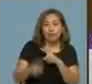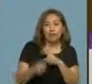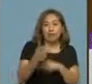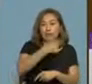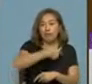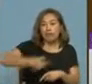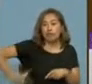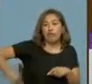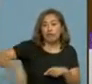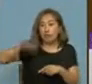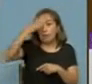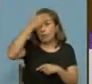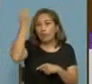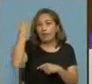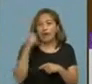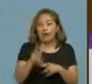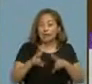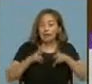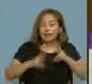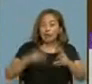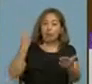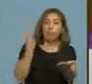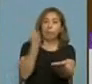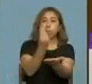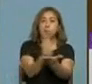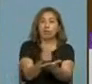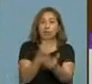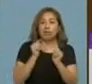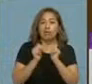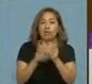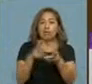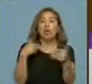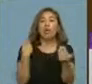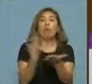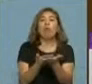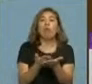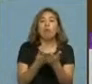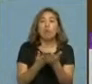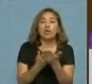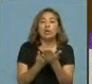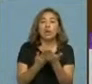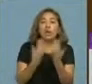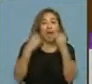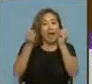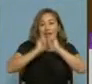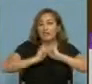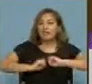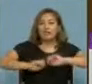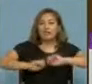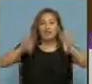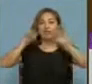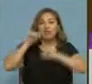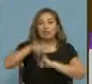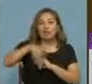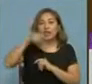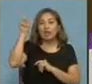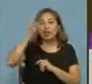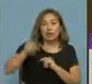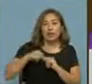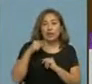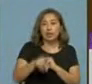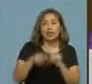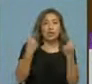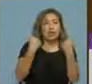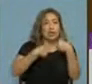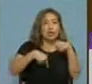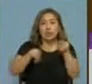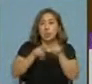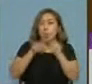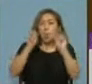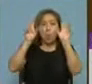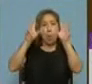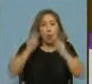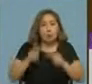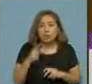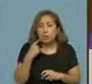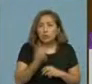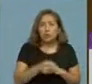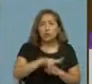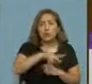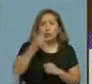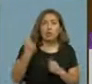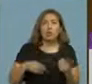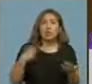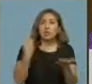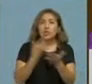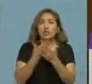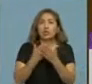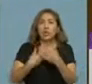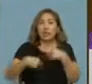gobernador Gerardo Morales, poniéndose al frente de esto y planteando el debate país, igual que otros debates que planteamos Jujuy. Jujuy plantea este mismo